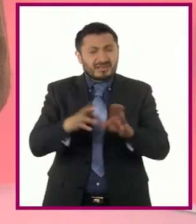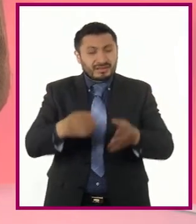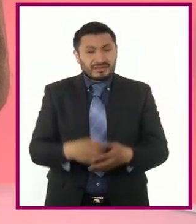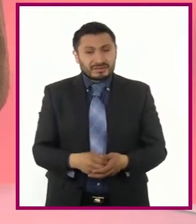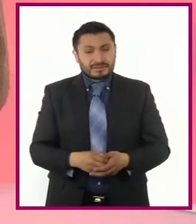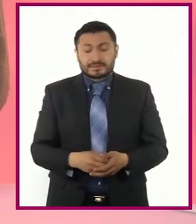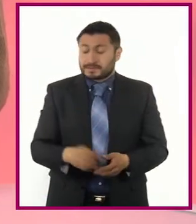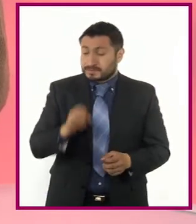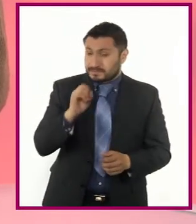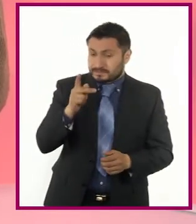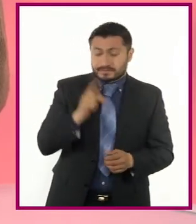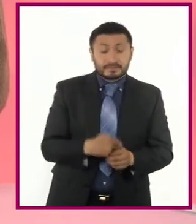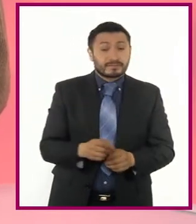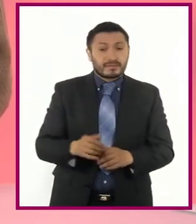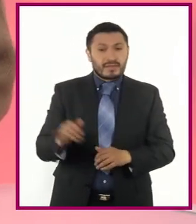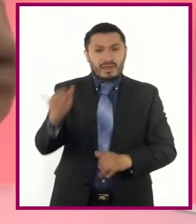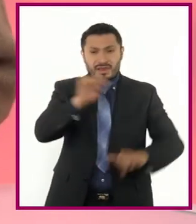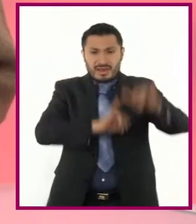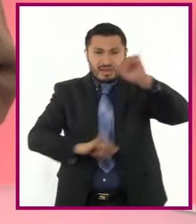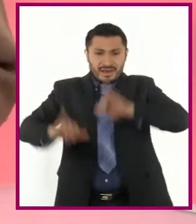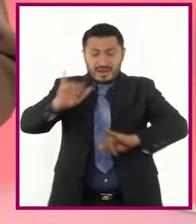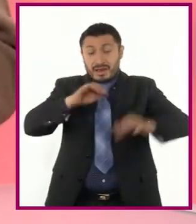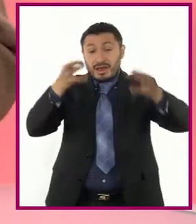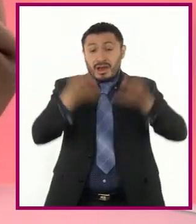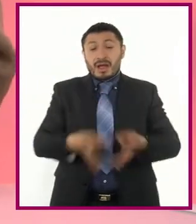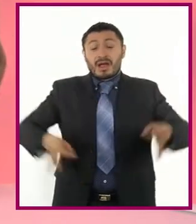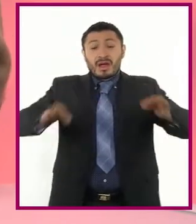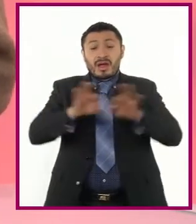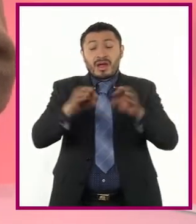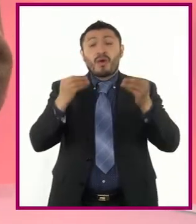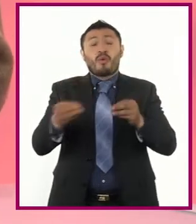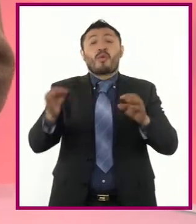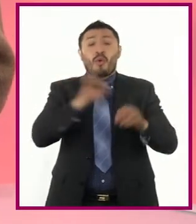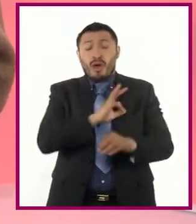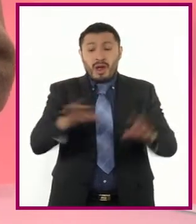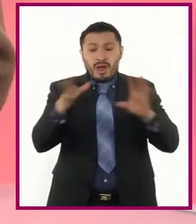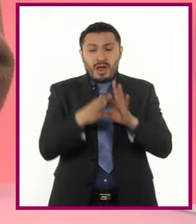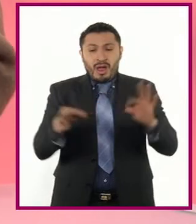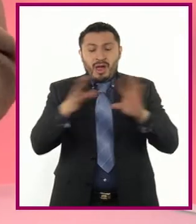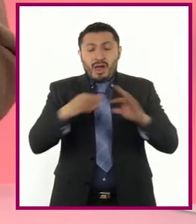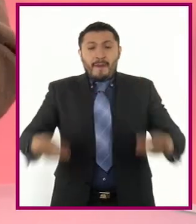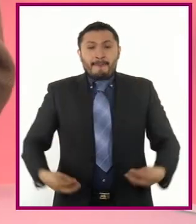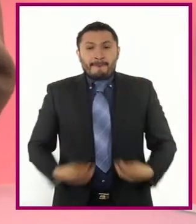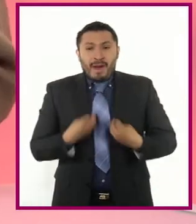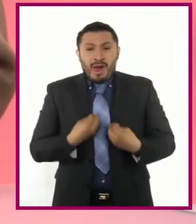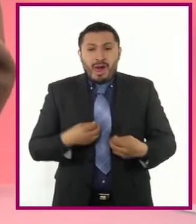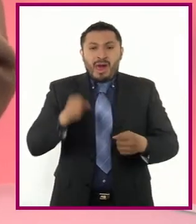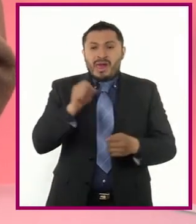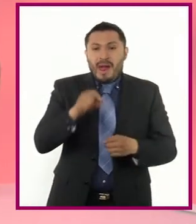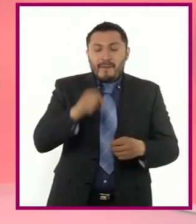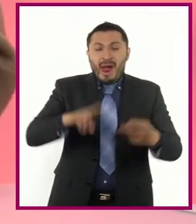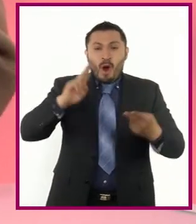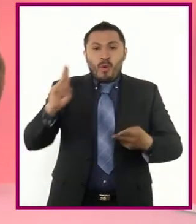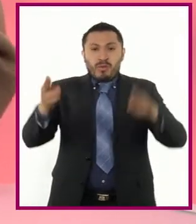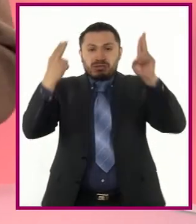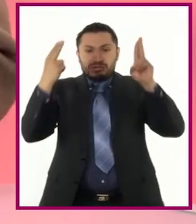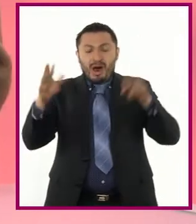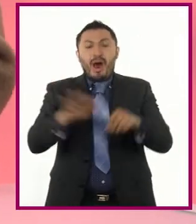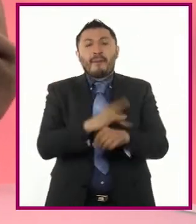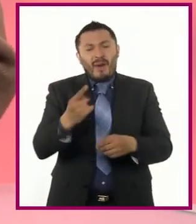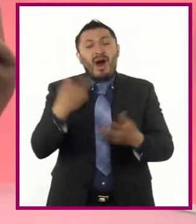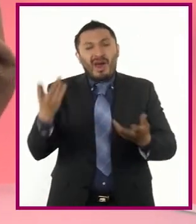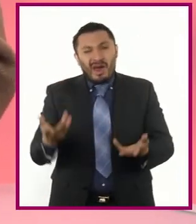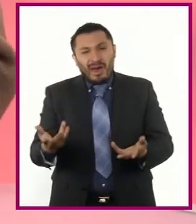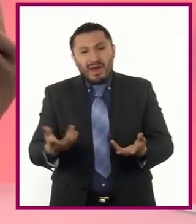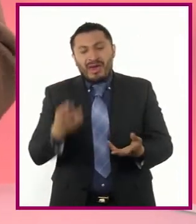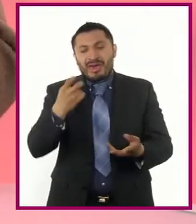La química tiene una gran importancia porque podemos describir desde el origen de la vida inclusive hasta el universo mismo, porque en